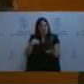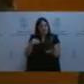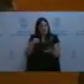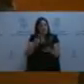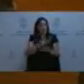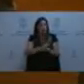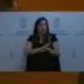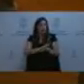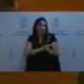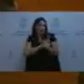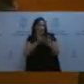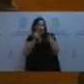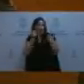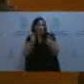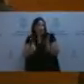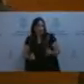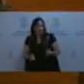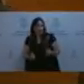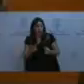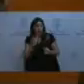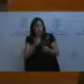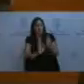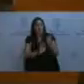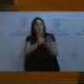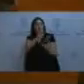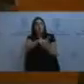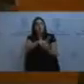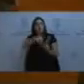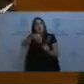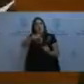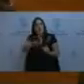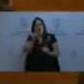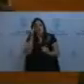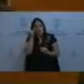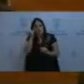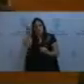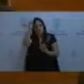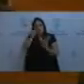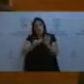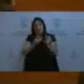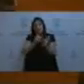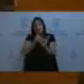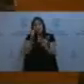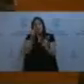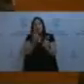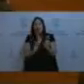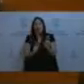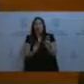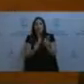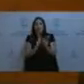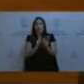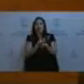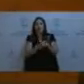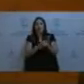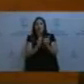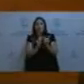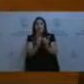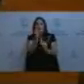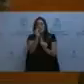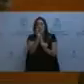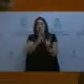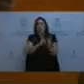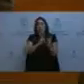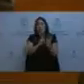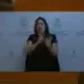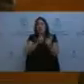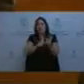los dineros, Dolores Carcedo, que votaron a favor de esa iniciativa para subir el salario social básico. O del Plan Integral